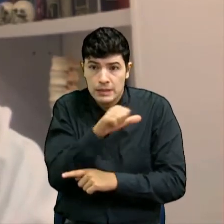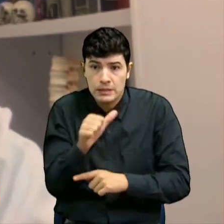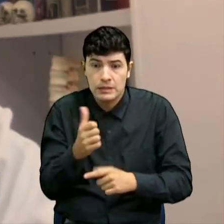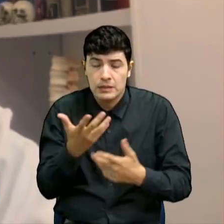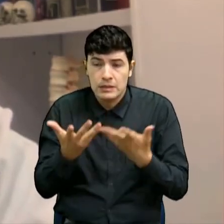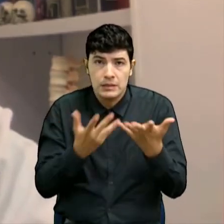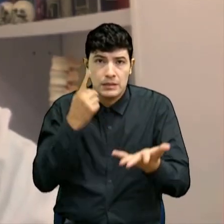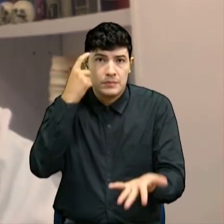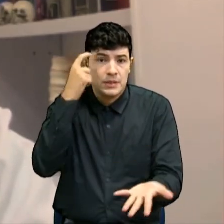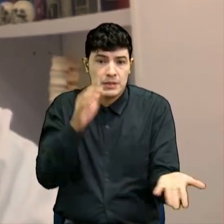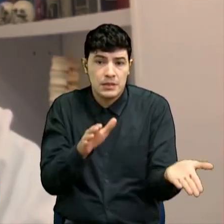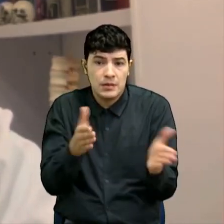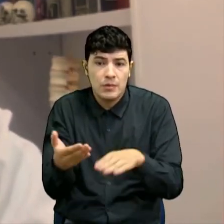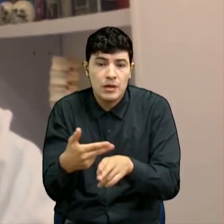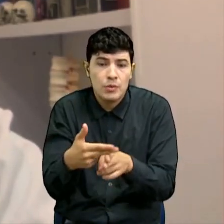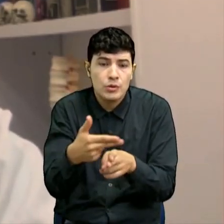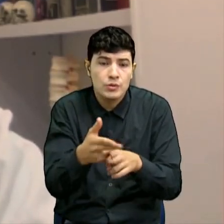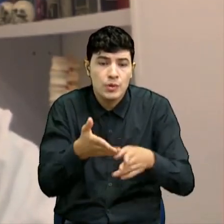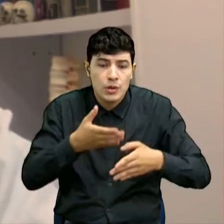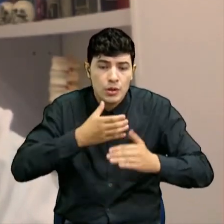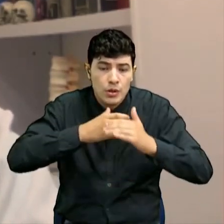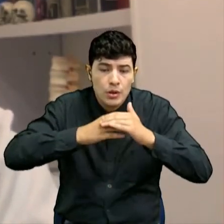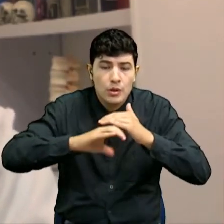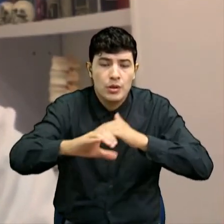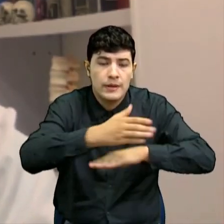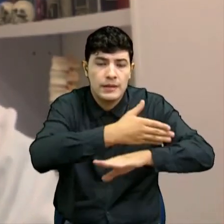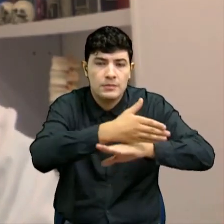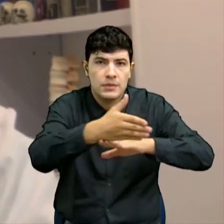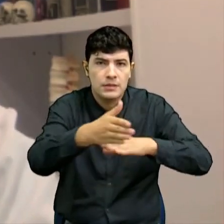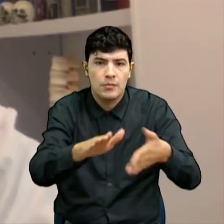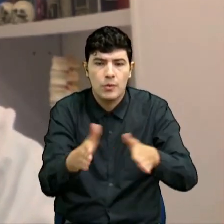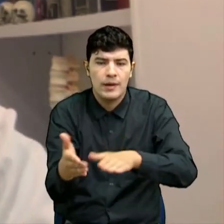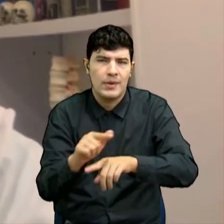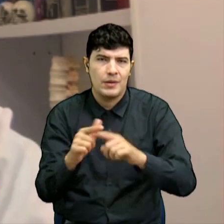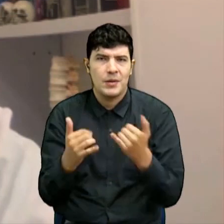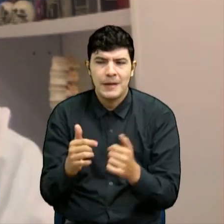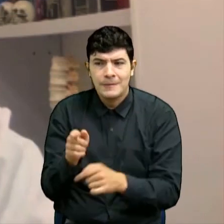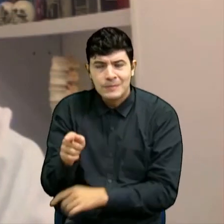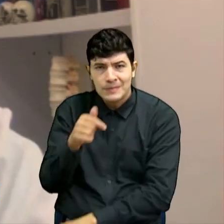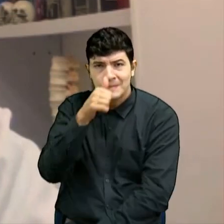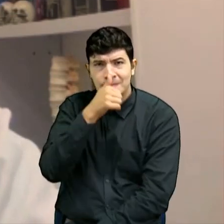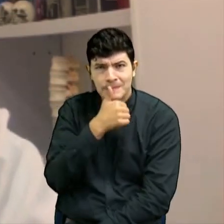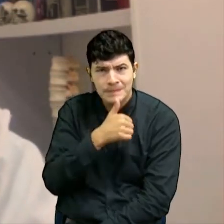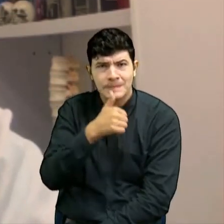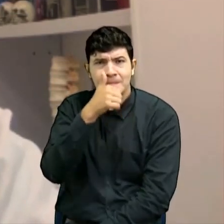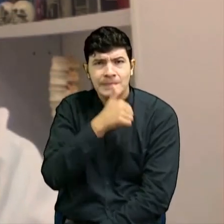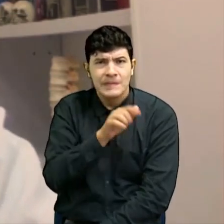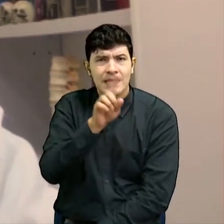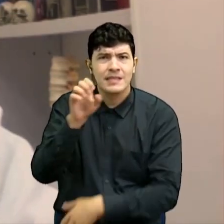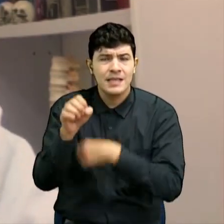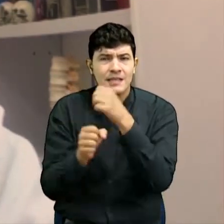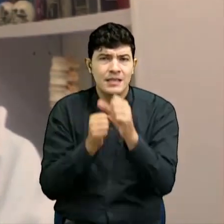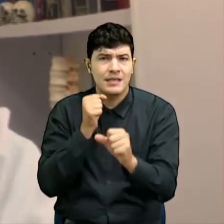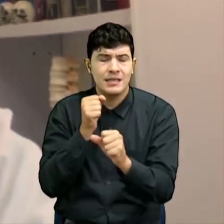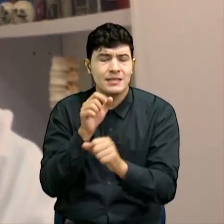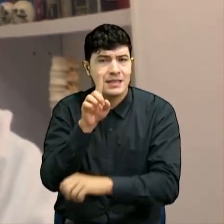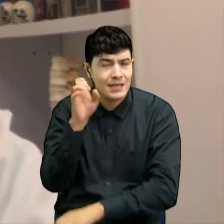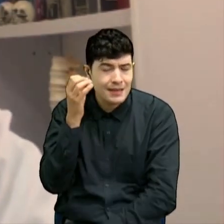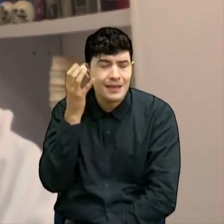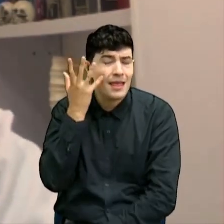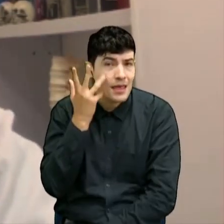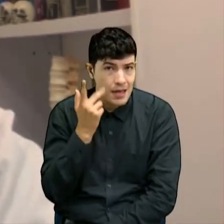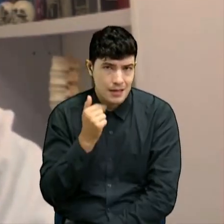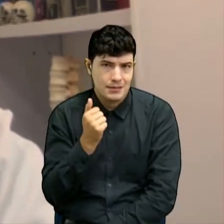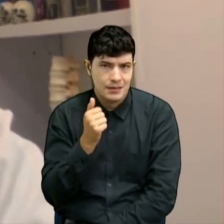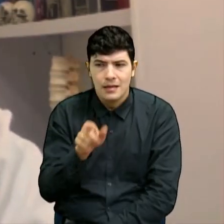vacunas que recibe un recién nacido en el momento de nacer. Pero ellos siempre tuvieron fe, confiaron en nuestro trabajo, finalmente llegan